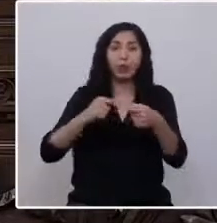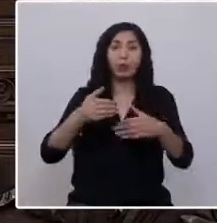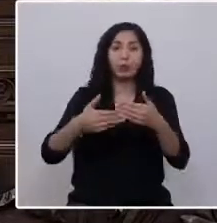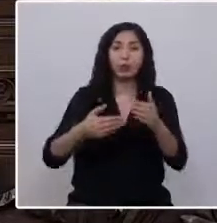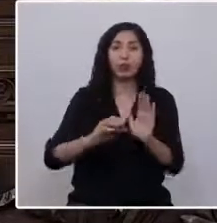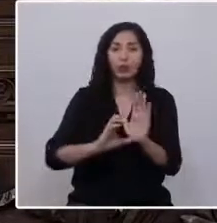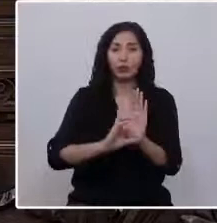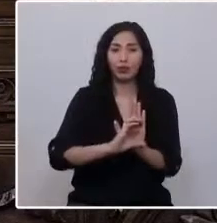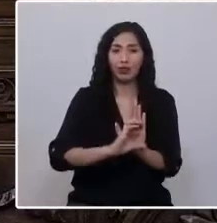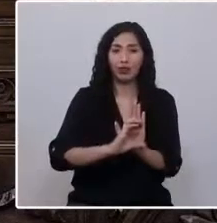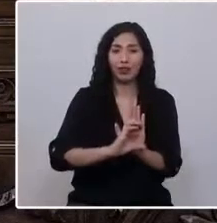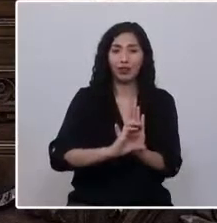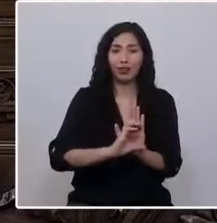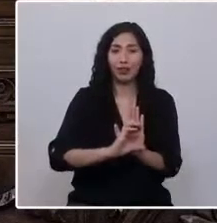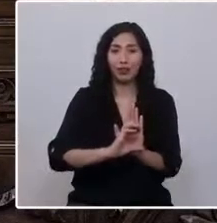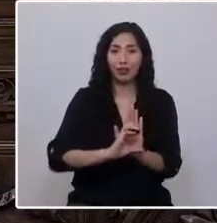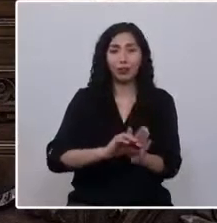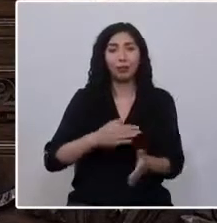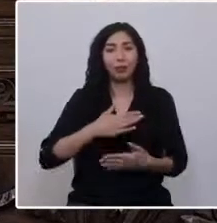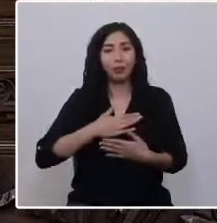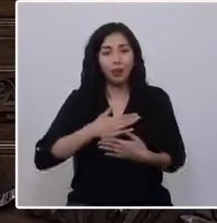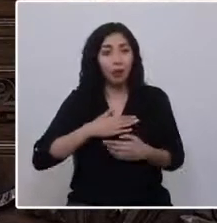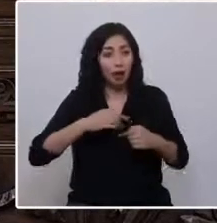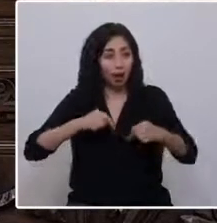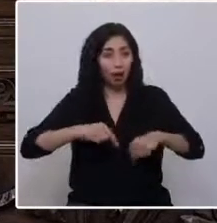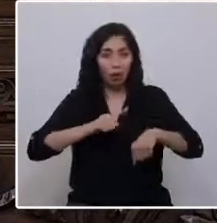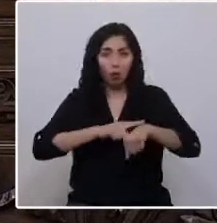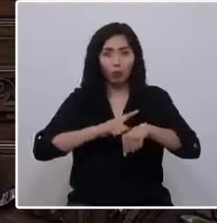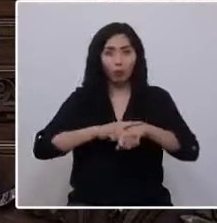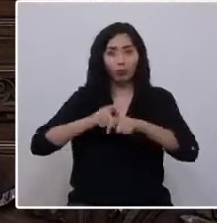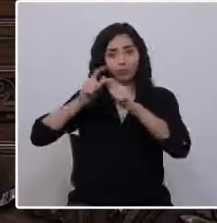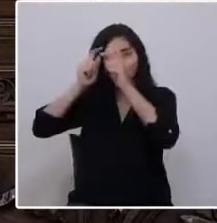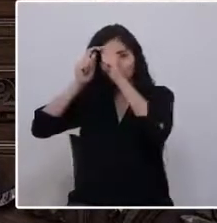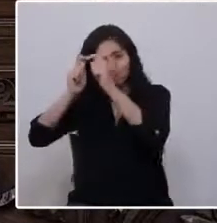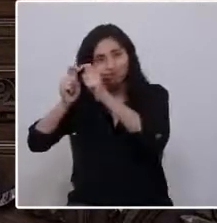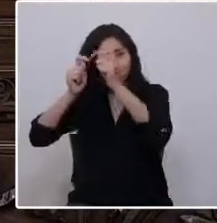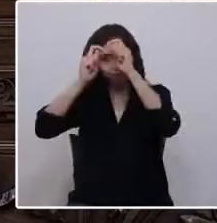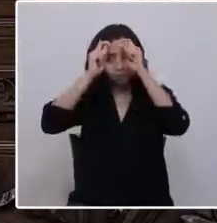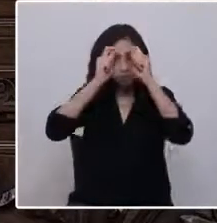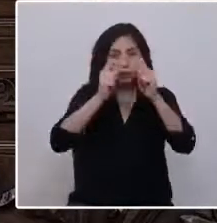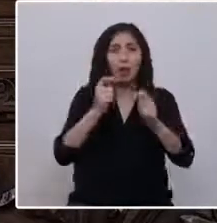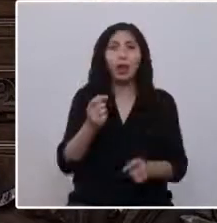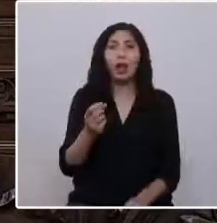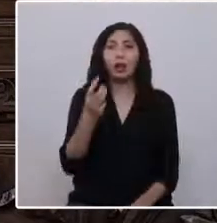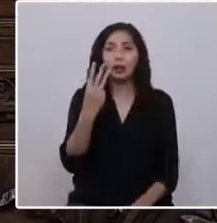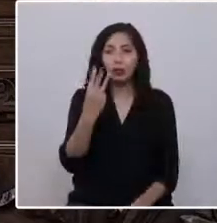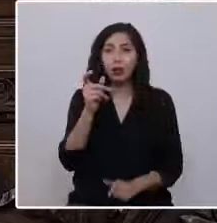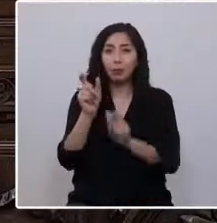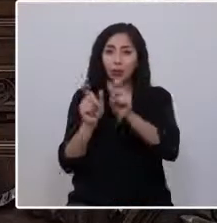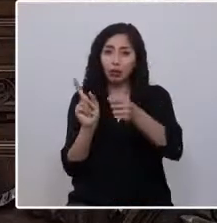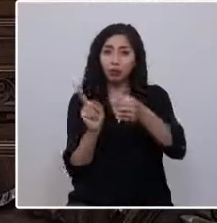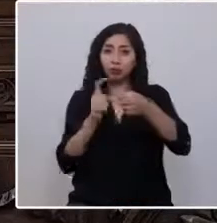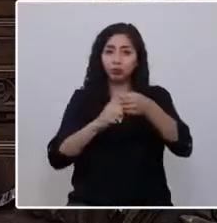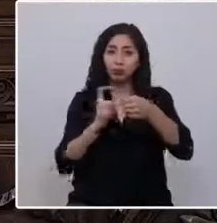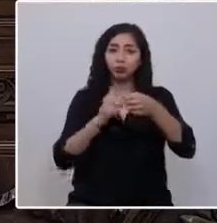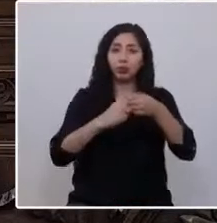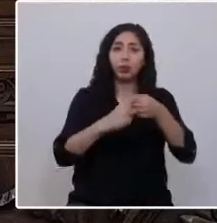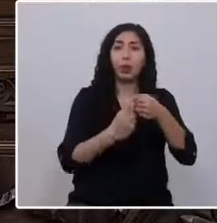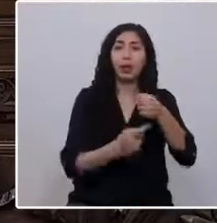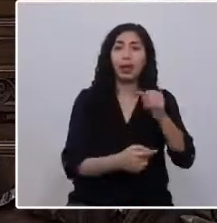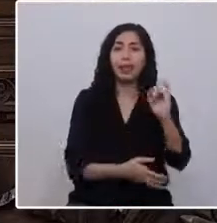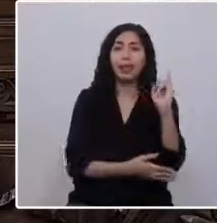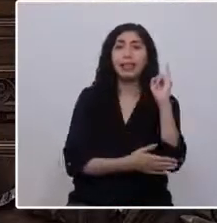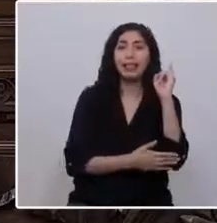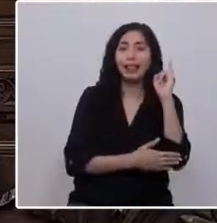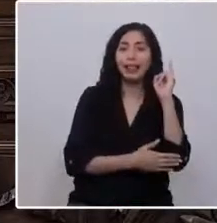este para mí un momento propicio para rendir homenaje ante militantes de izquierdas que ocuparon este mismo